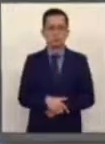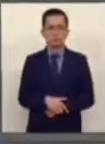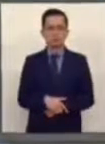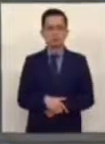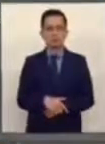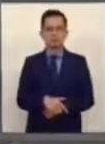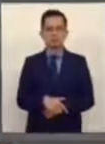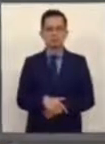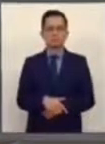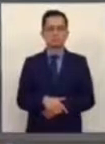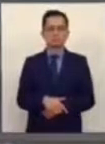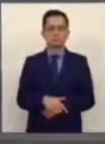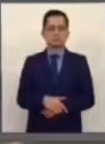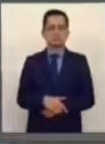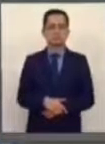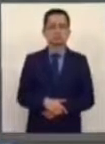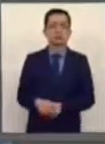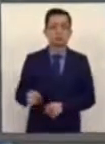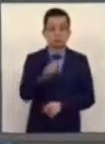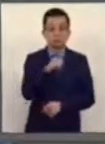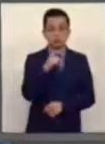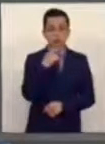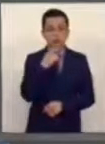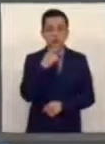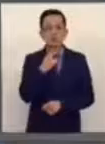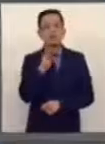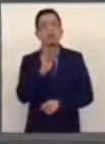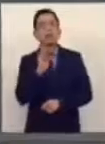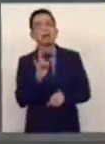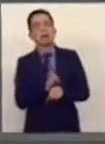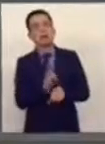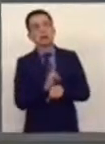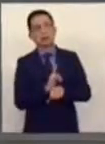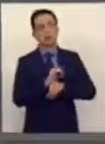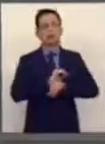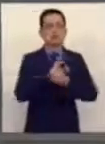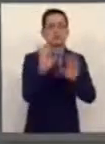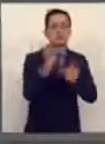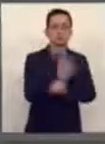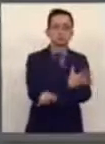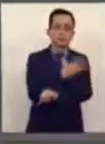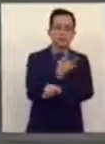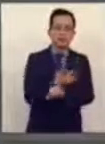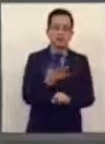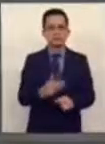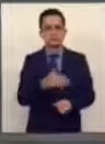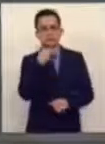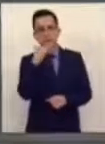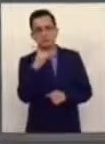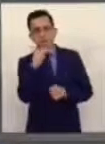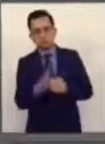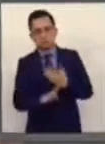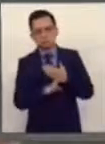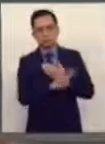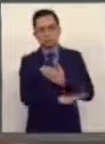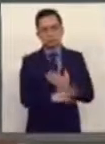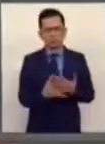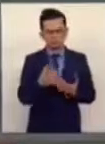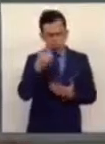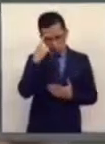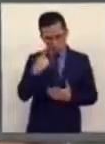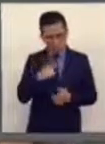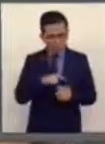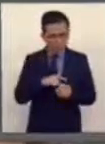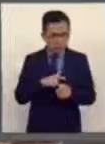no utilicen el discurso de la transparencia y el combate a la corrupción para legalizar y